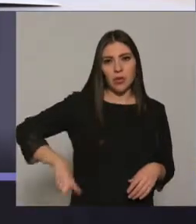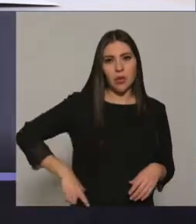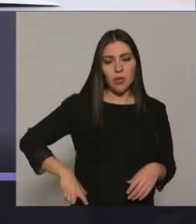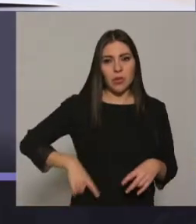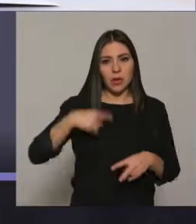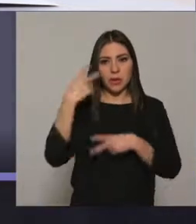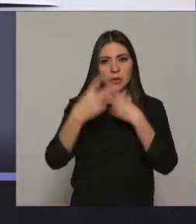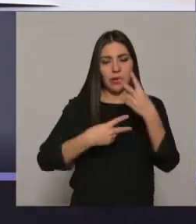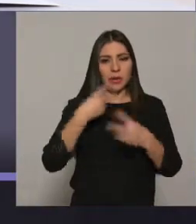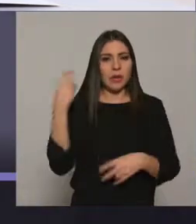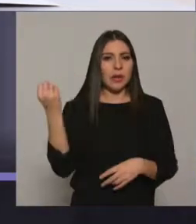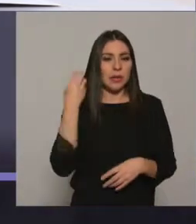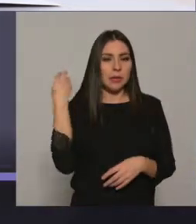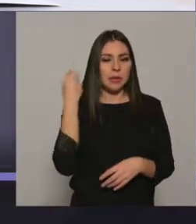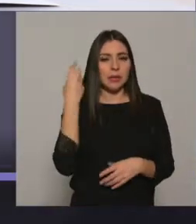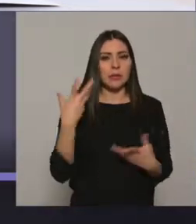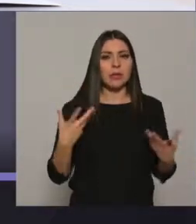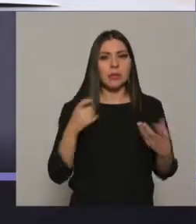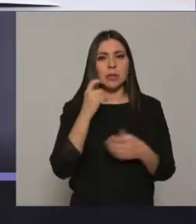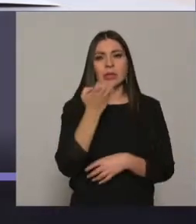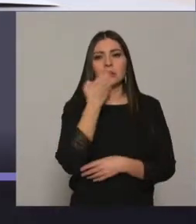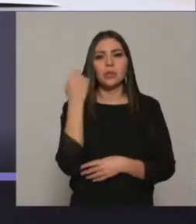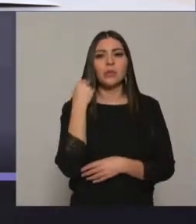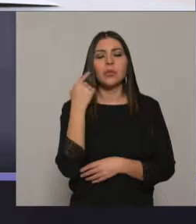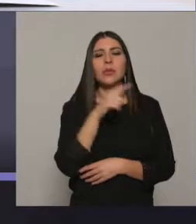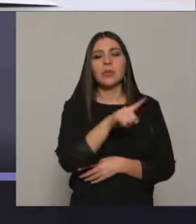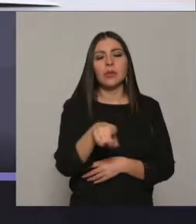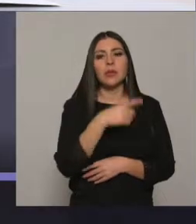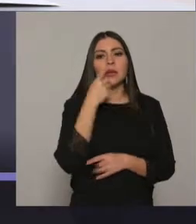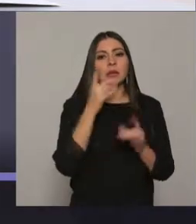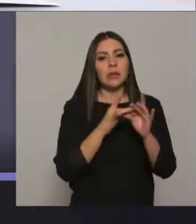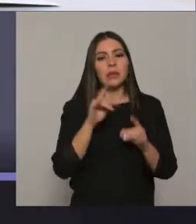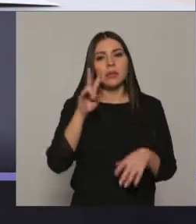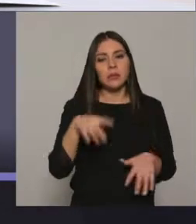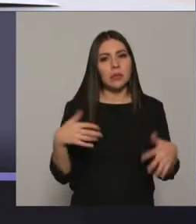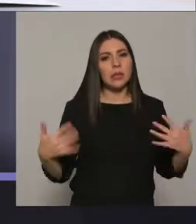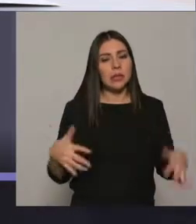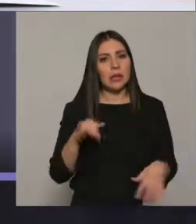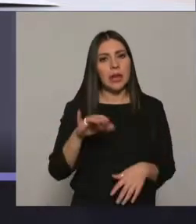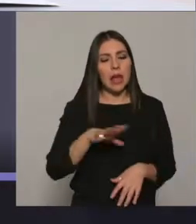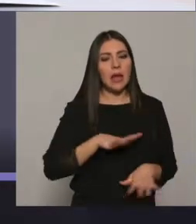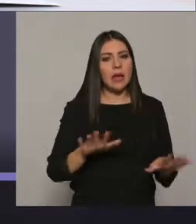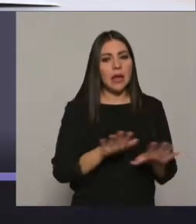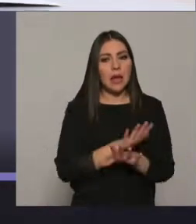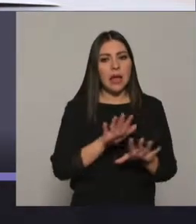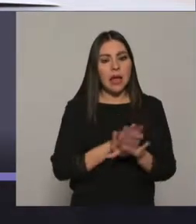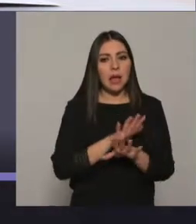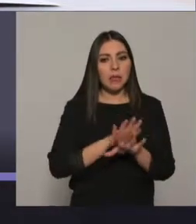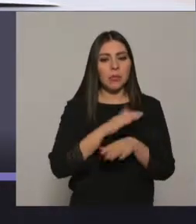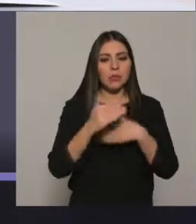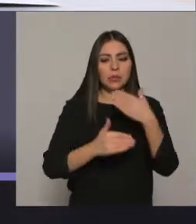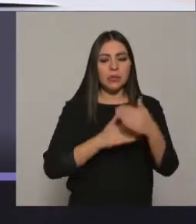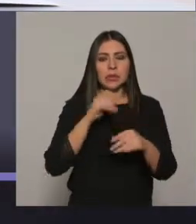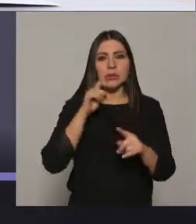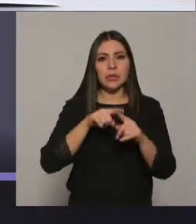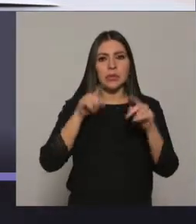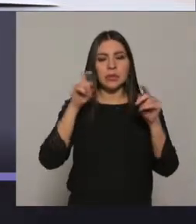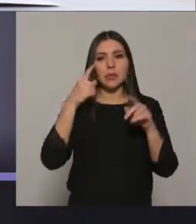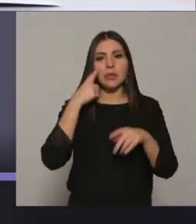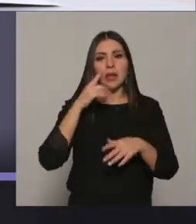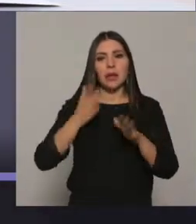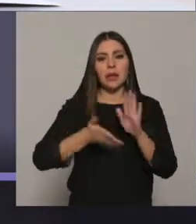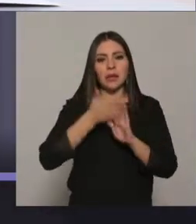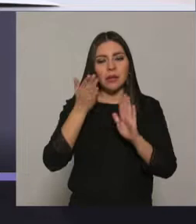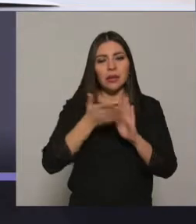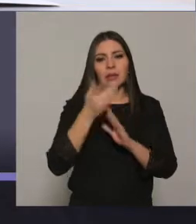en donde se le reconoció el avance que se ha tenido en todo el tema de la reconstrucción, y no nada más de la reconstrucción, en muchos